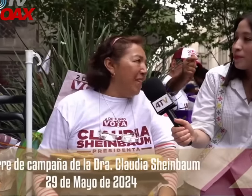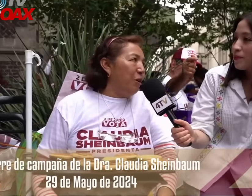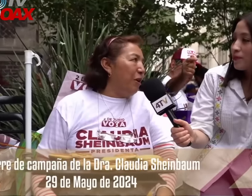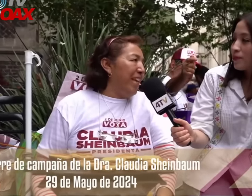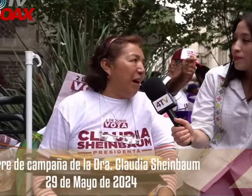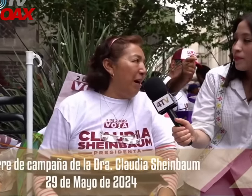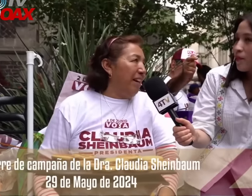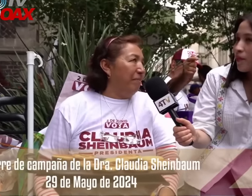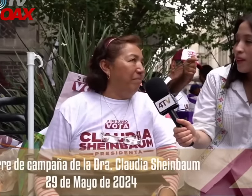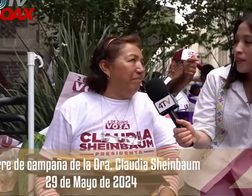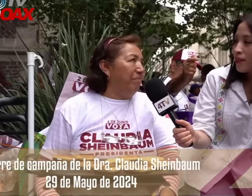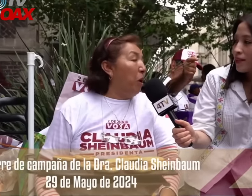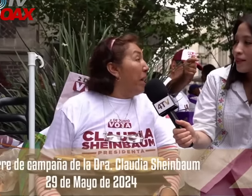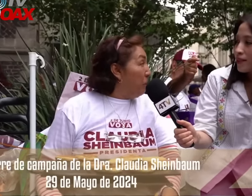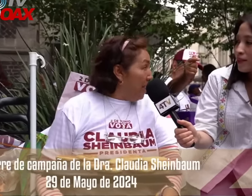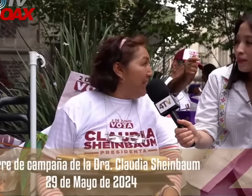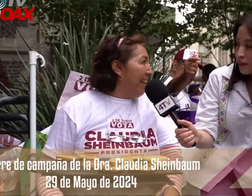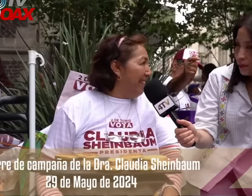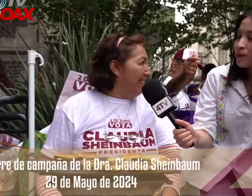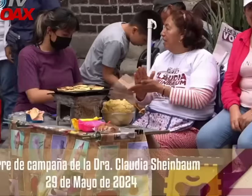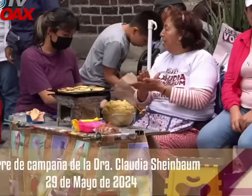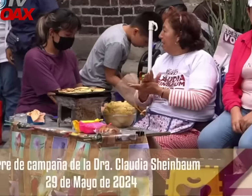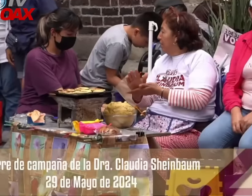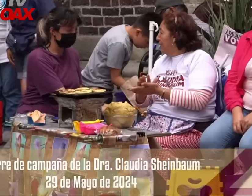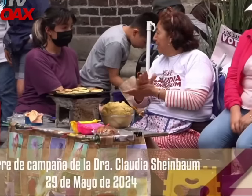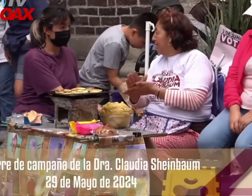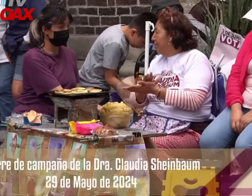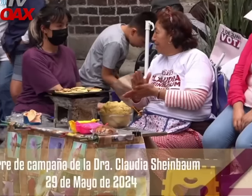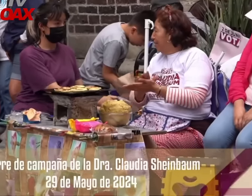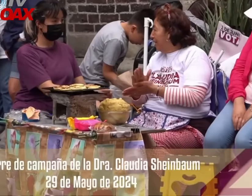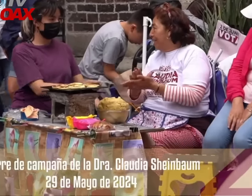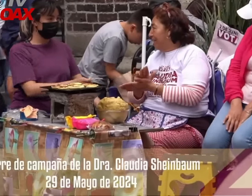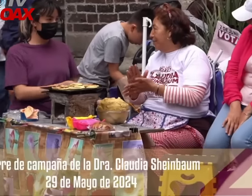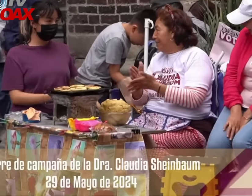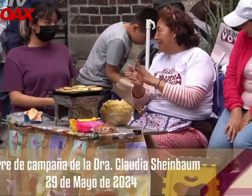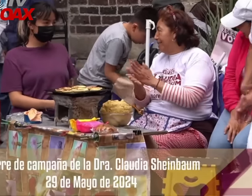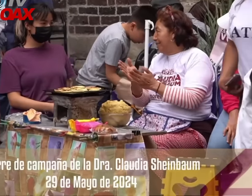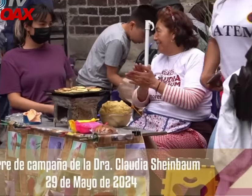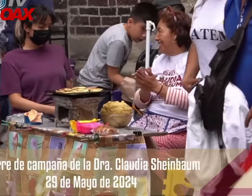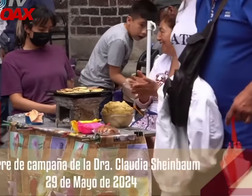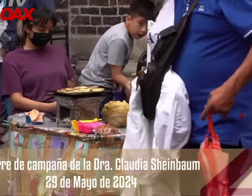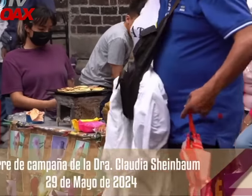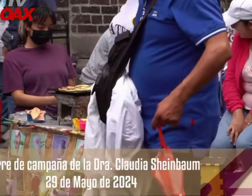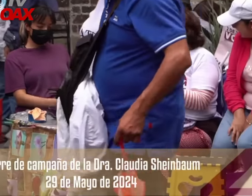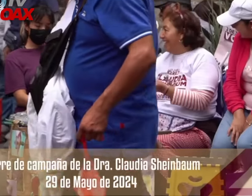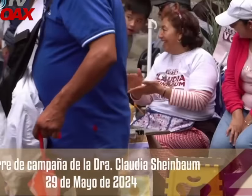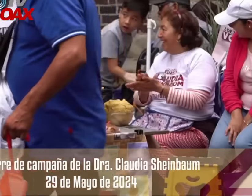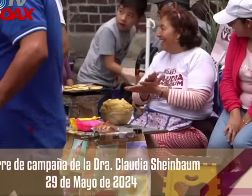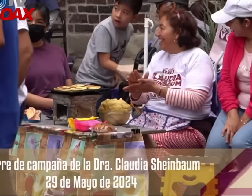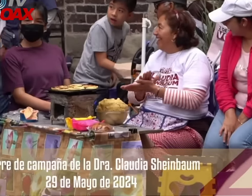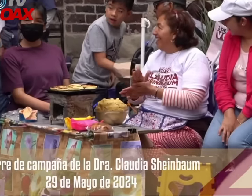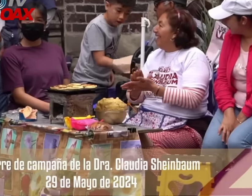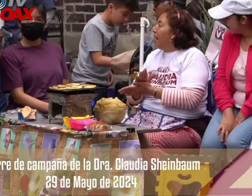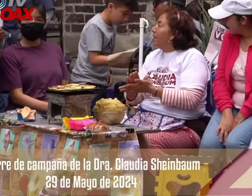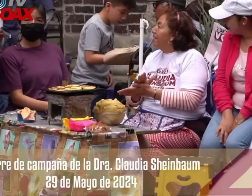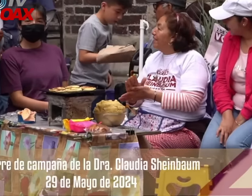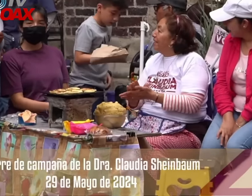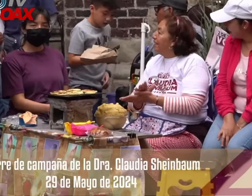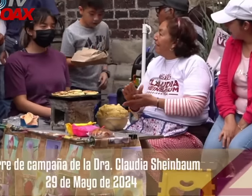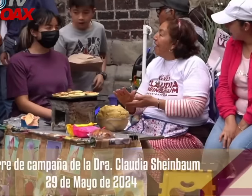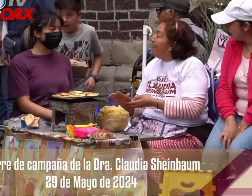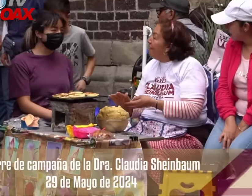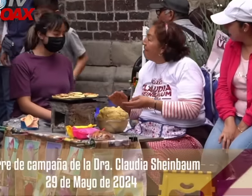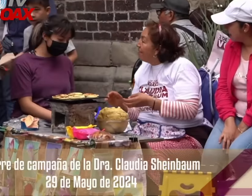siempre he sido de la obradorista, ¿sí? Y ahorita apoyo a la 4T.